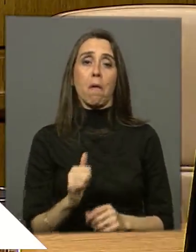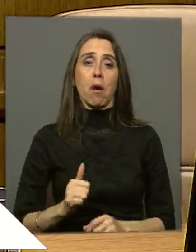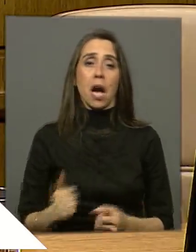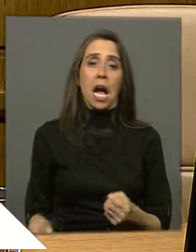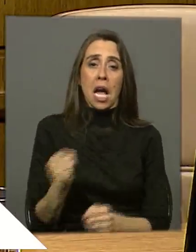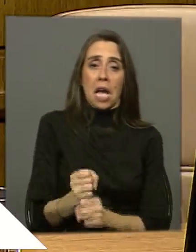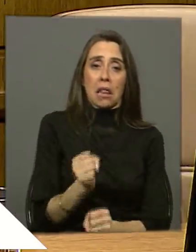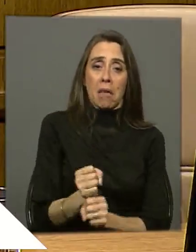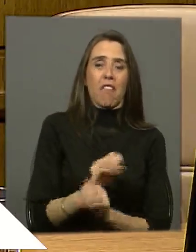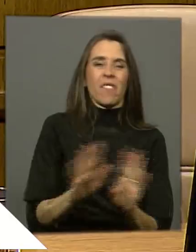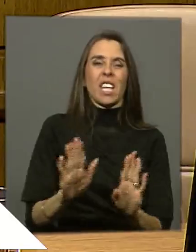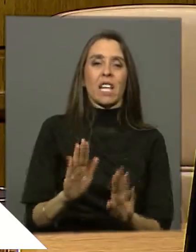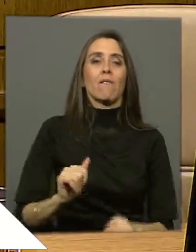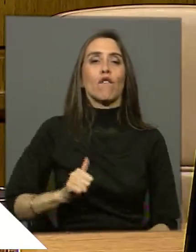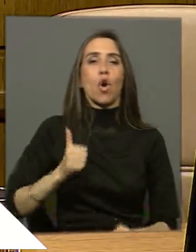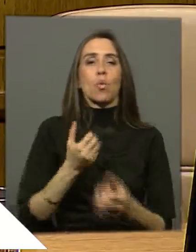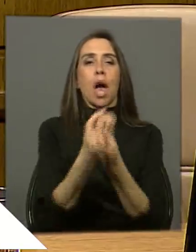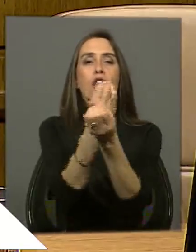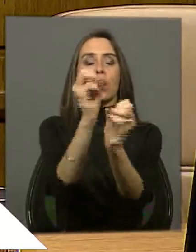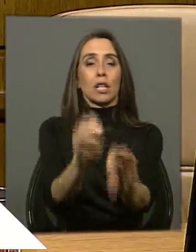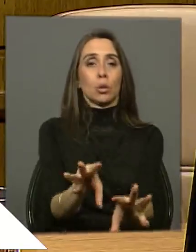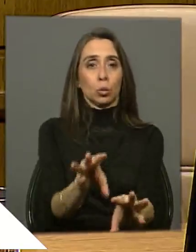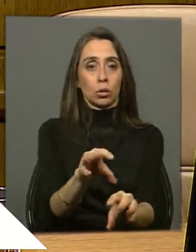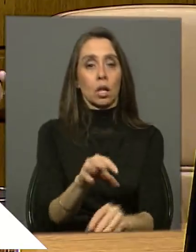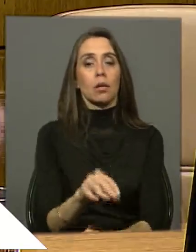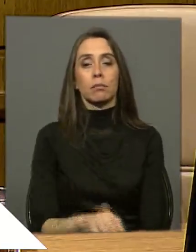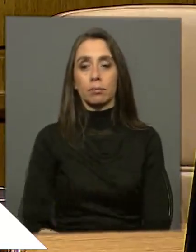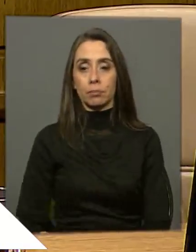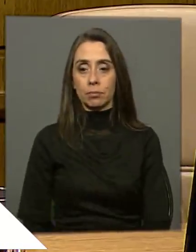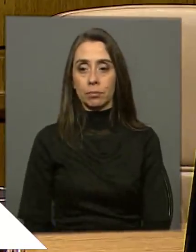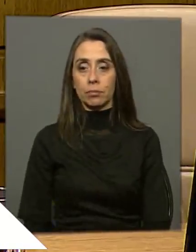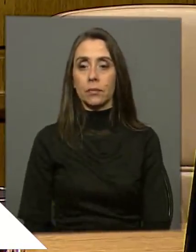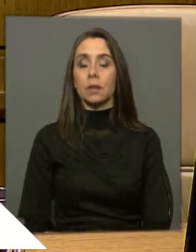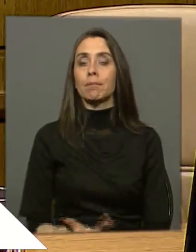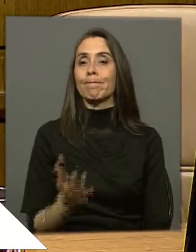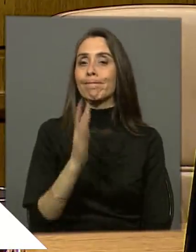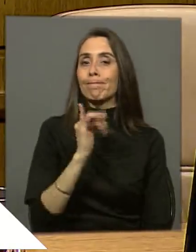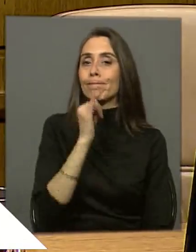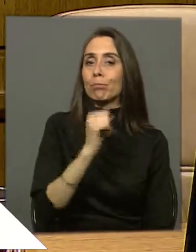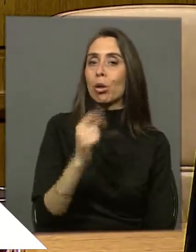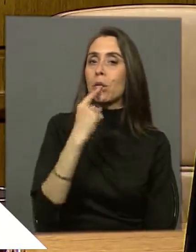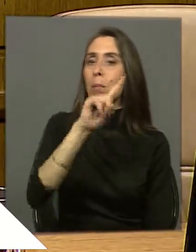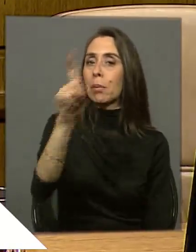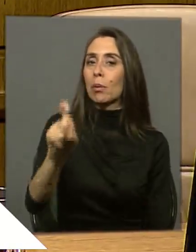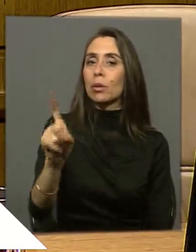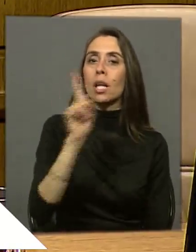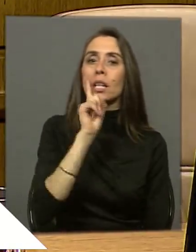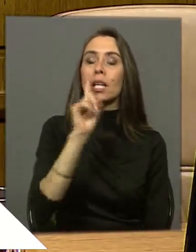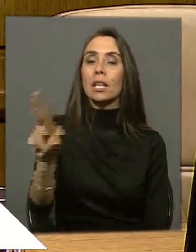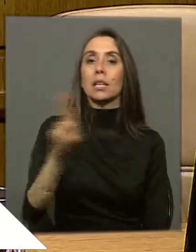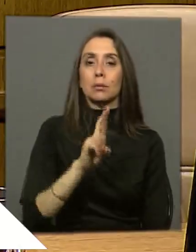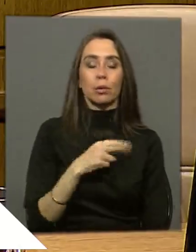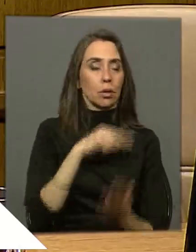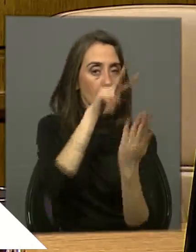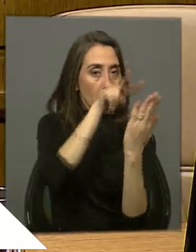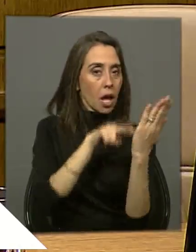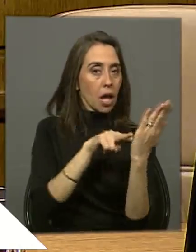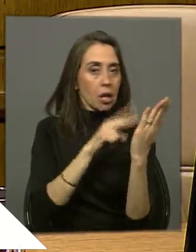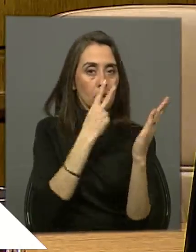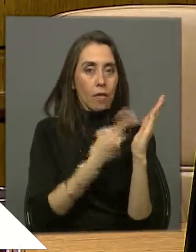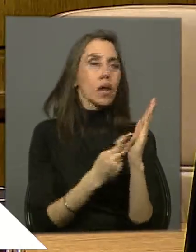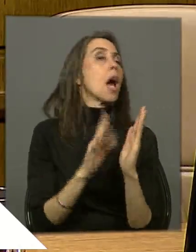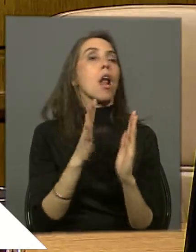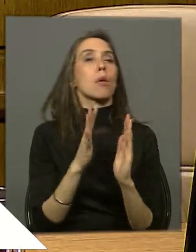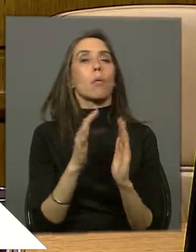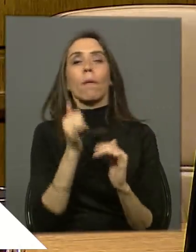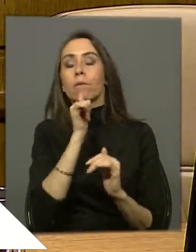De manera que lo único que me llamó la atención, y no sé no hay quien lo responda, pero ¿por qué no se incorporó? No lo vi. Puede ser una omisión